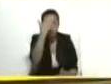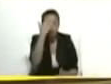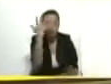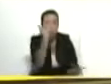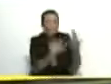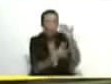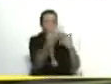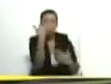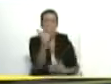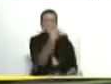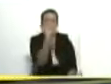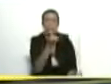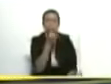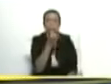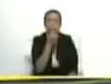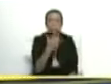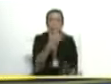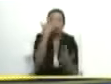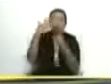confundir a nuestro pueblo.